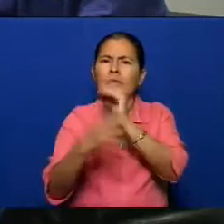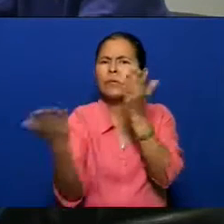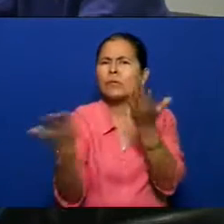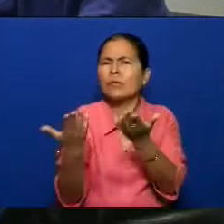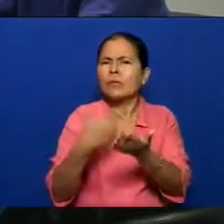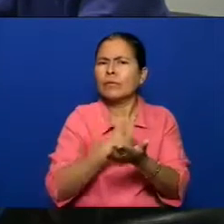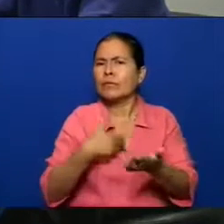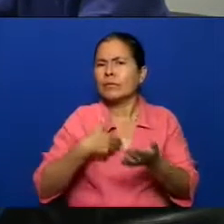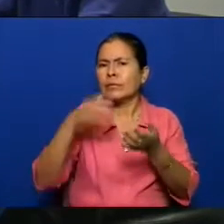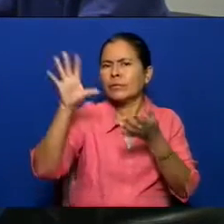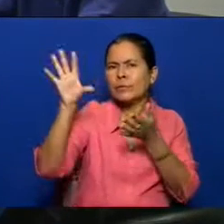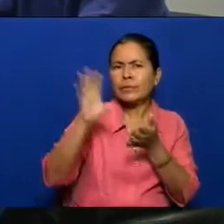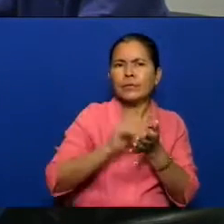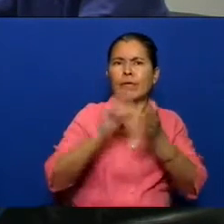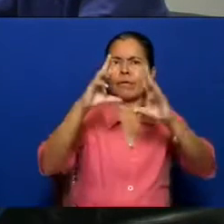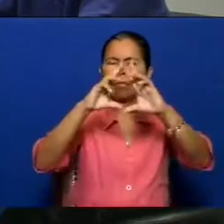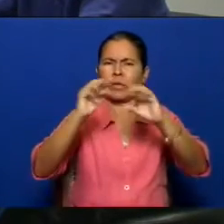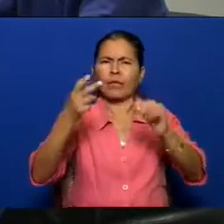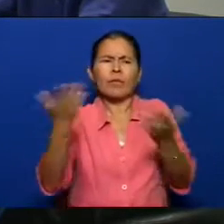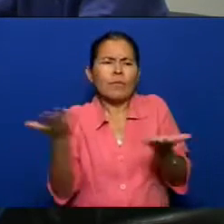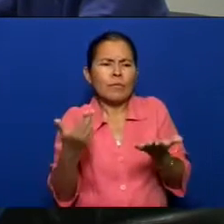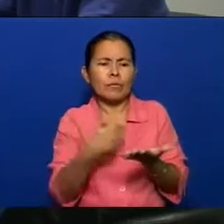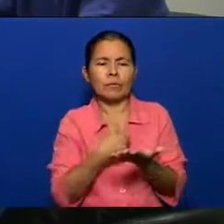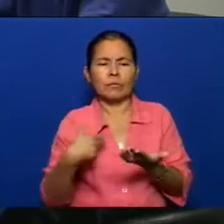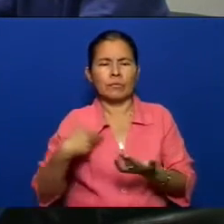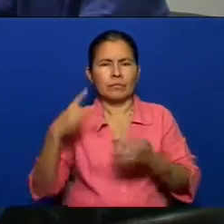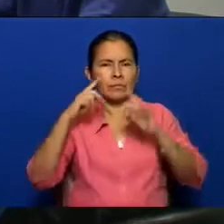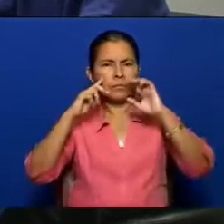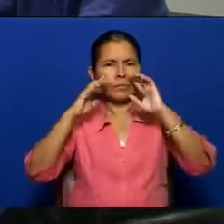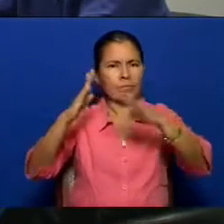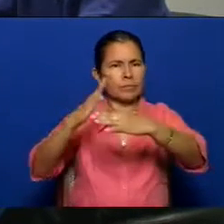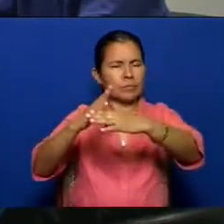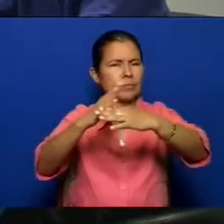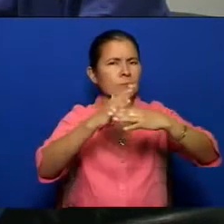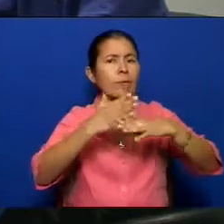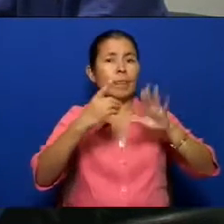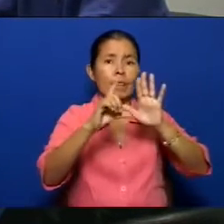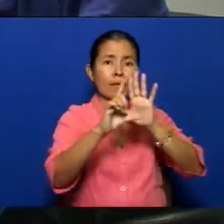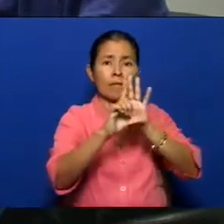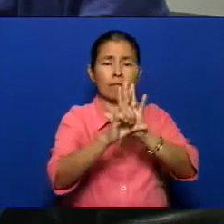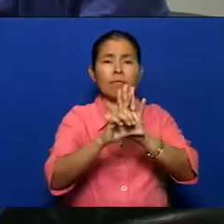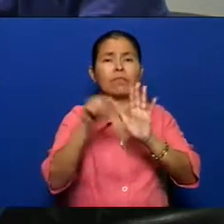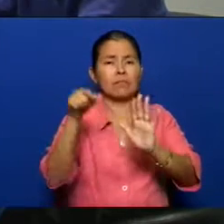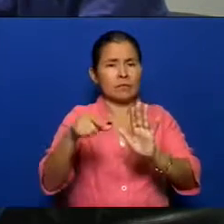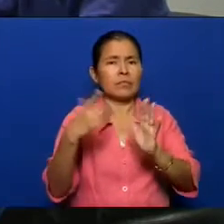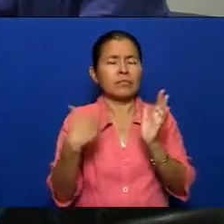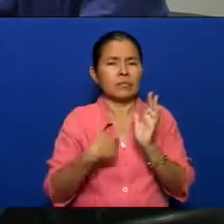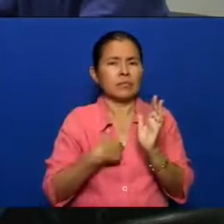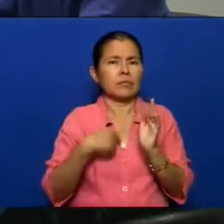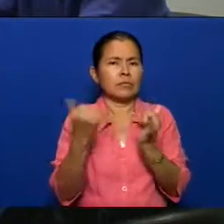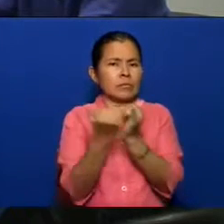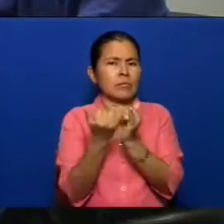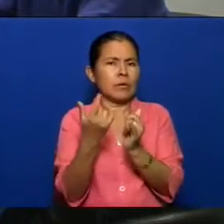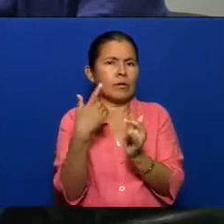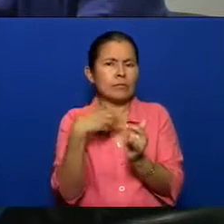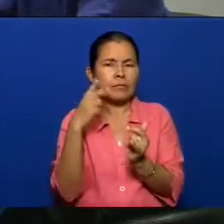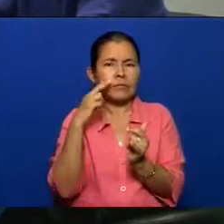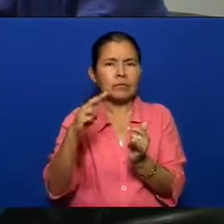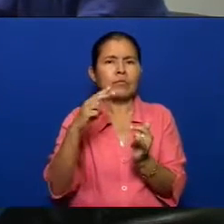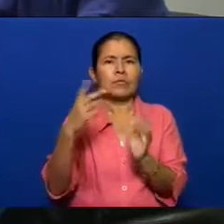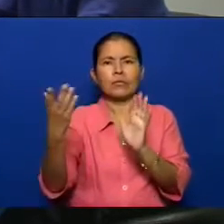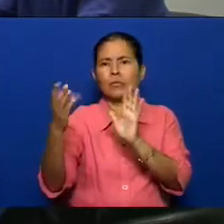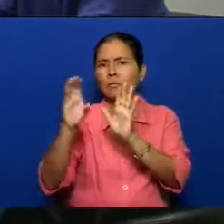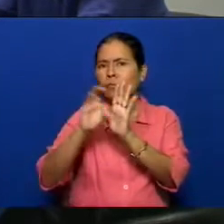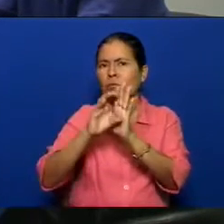cómo nosotros podemos adaptar la legislación, considerando siempre nuestro marco constitucional, nuestro marco